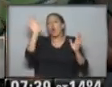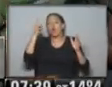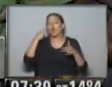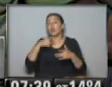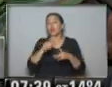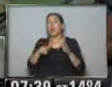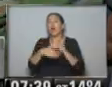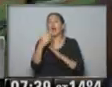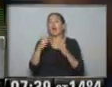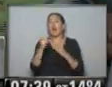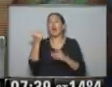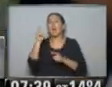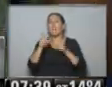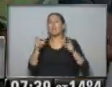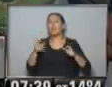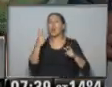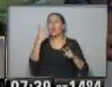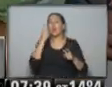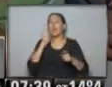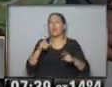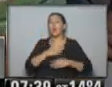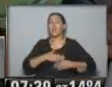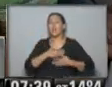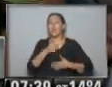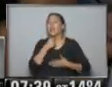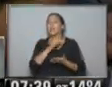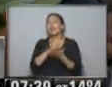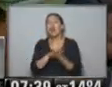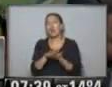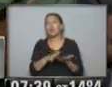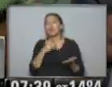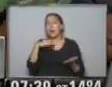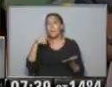de los domicilios. Hay gente que hace 4 días que no se baña, queremos una solución.